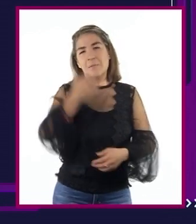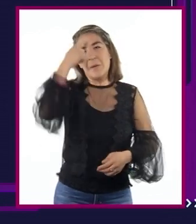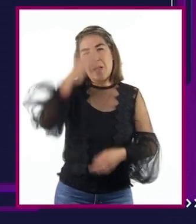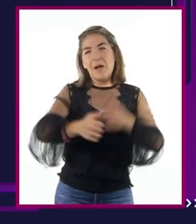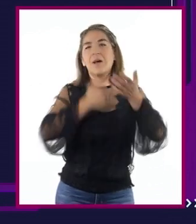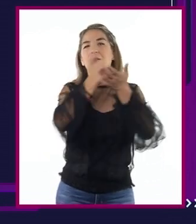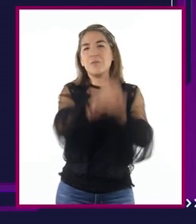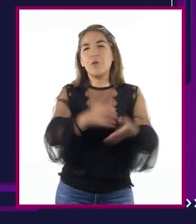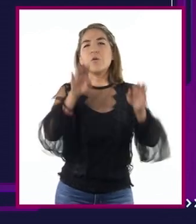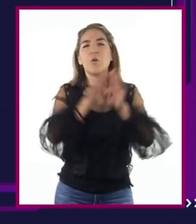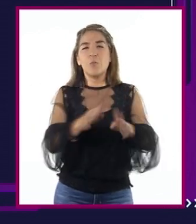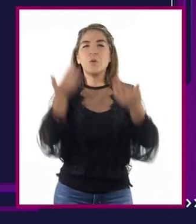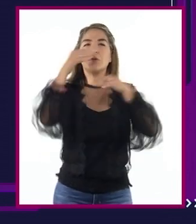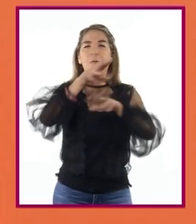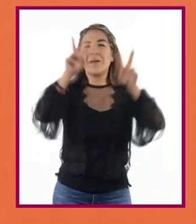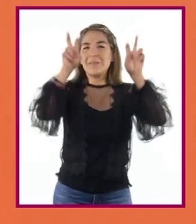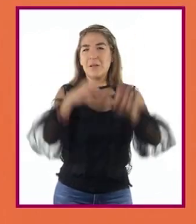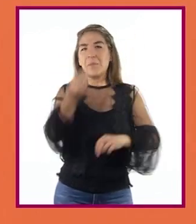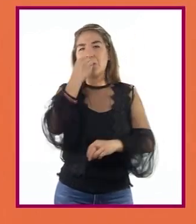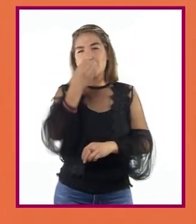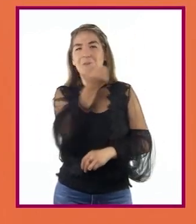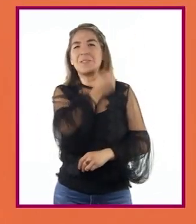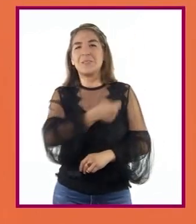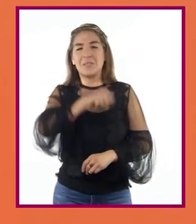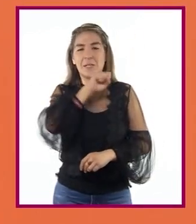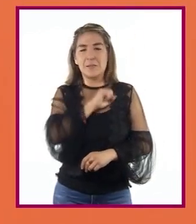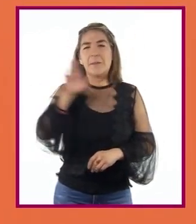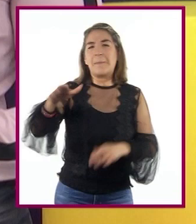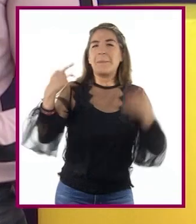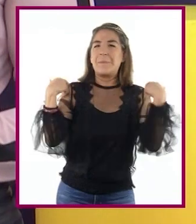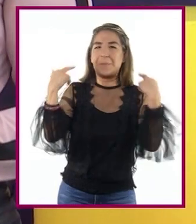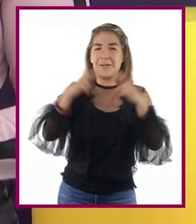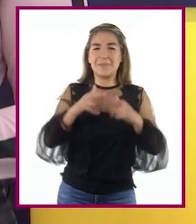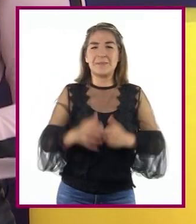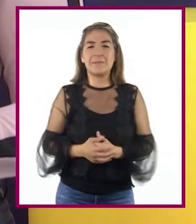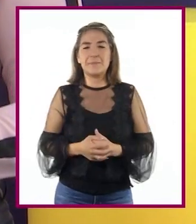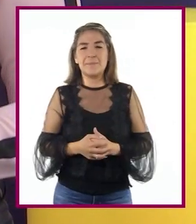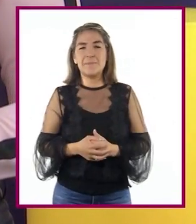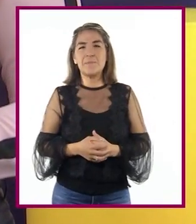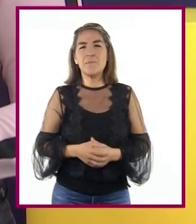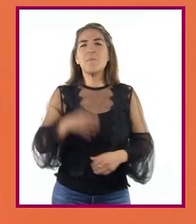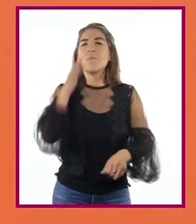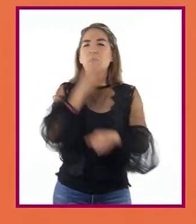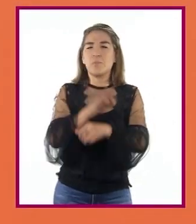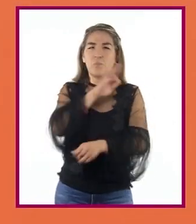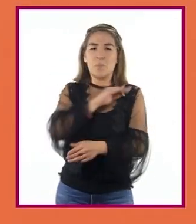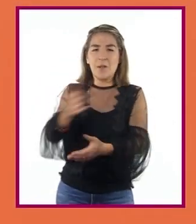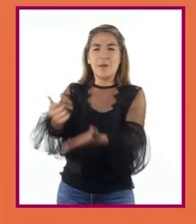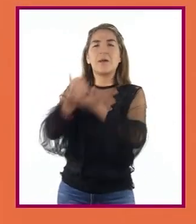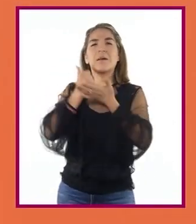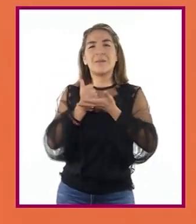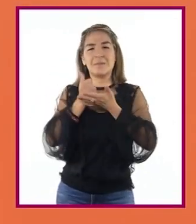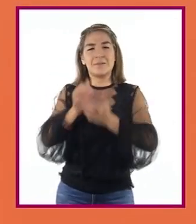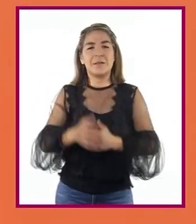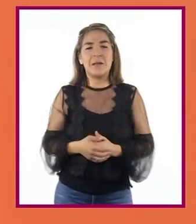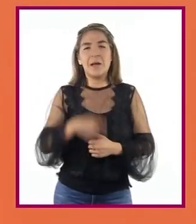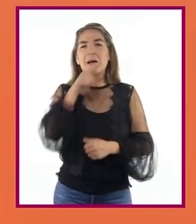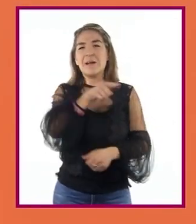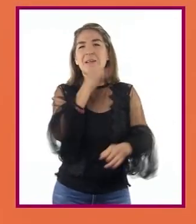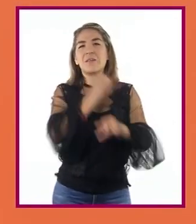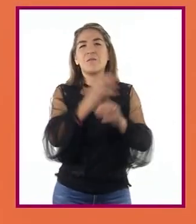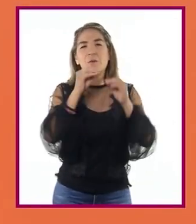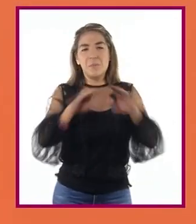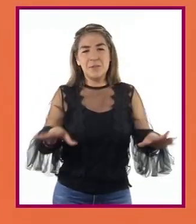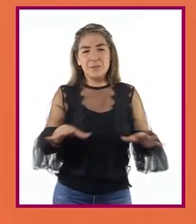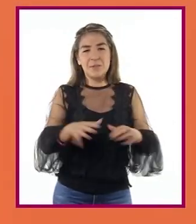campañas sobre la alimentación sana. Maestra Jessica, ¿nos puede apoyar, por favor, con alguna